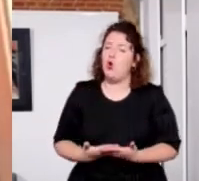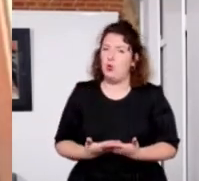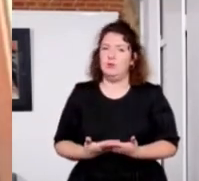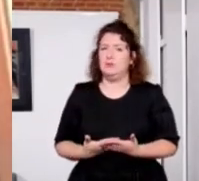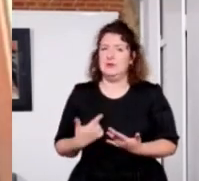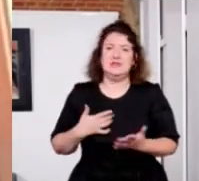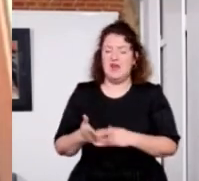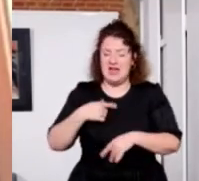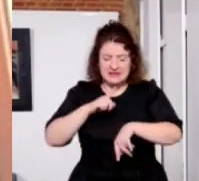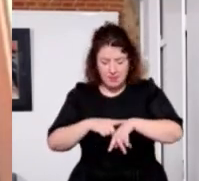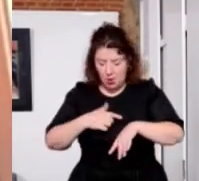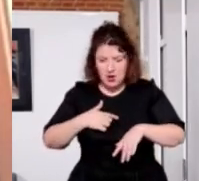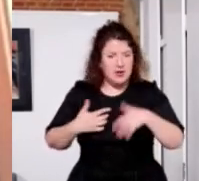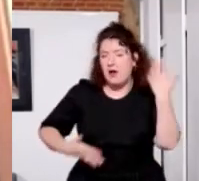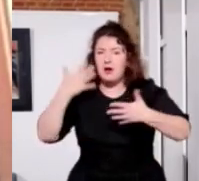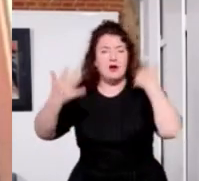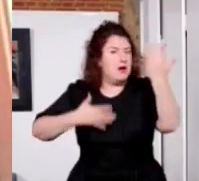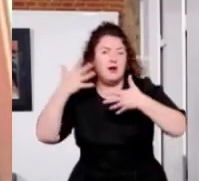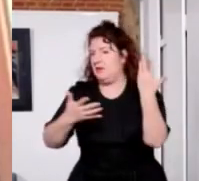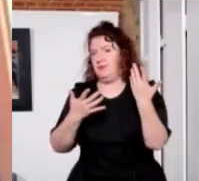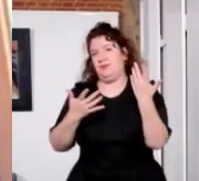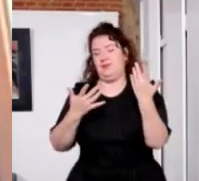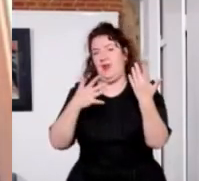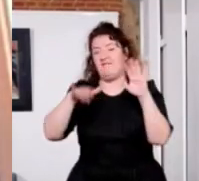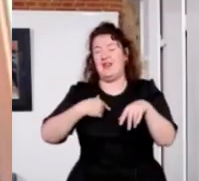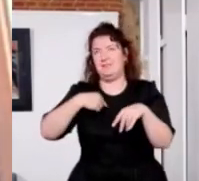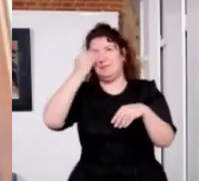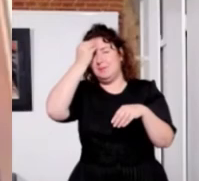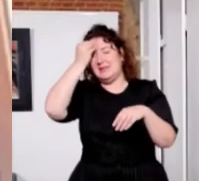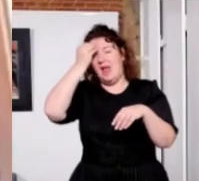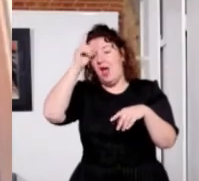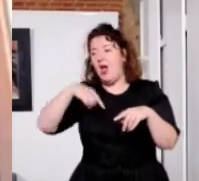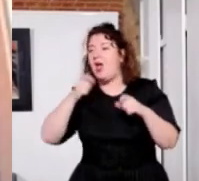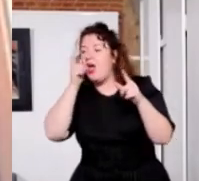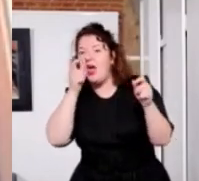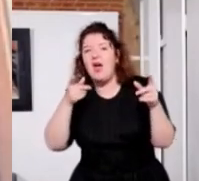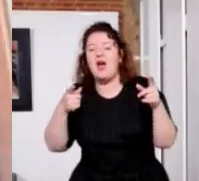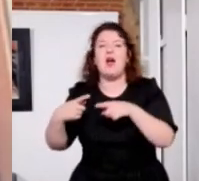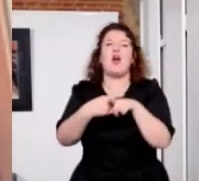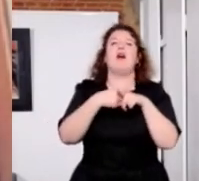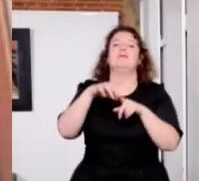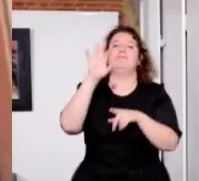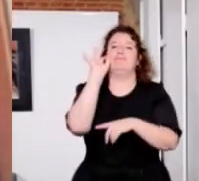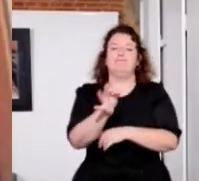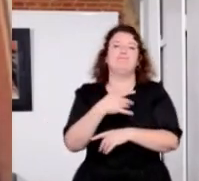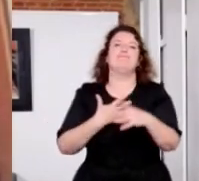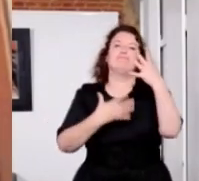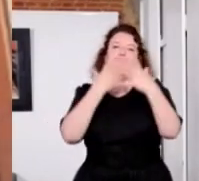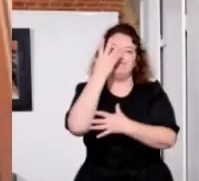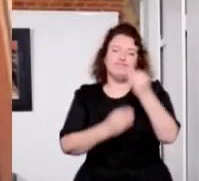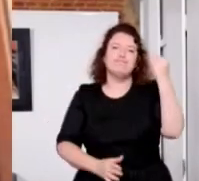para pensar, teníamos que hacer, pero fuimos capaces de pensar juntos. Acabo. Creo que